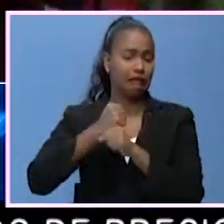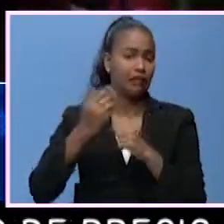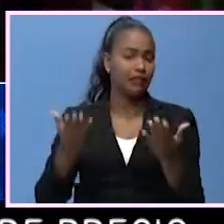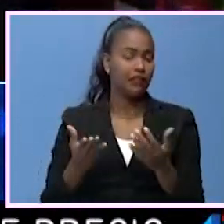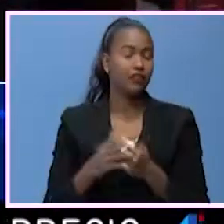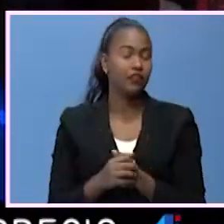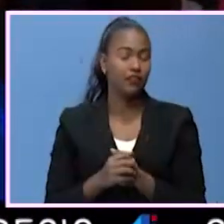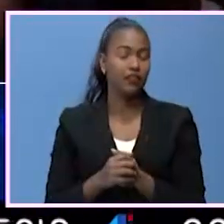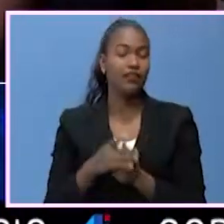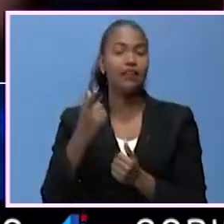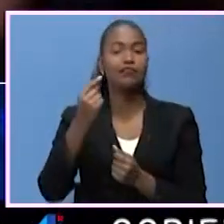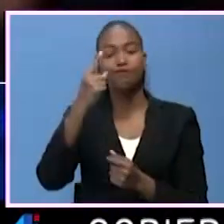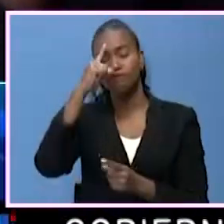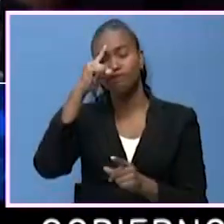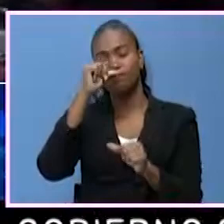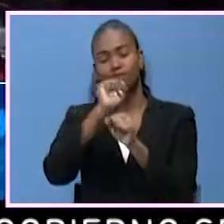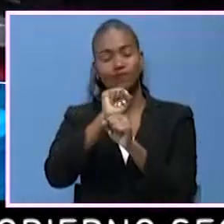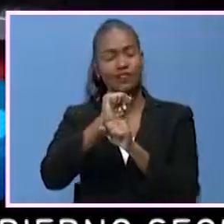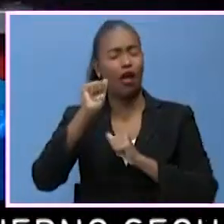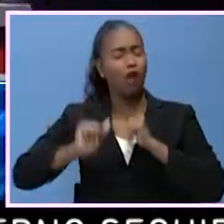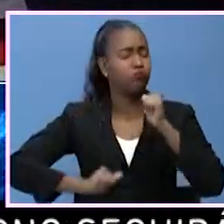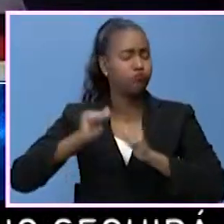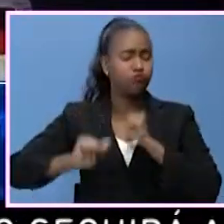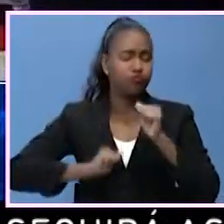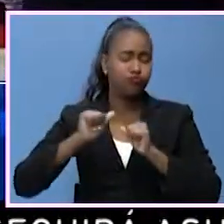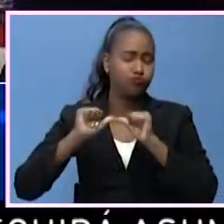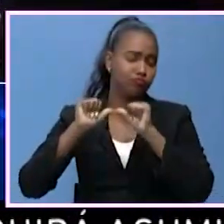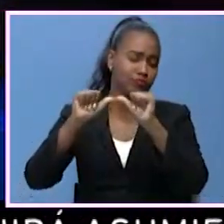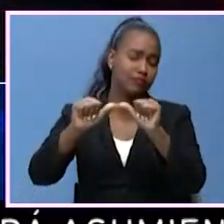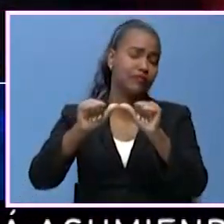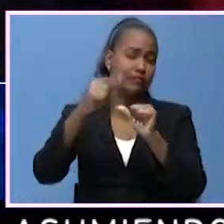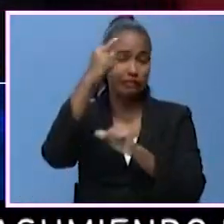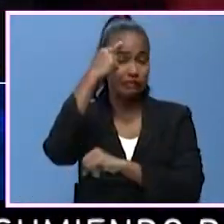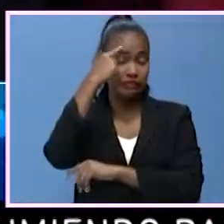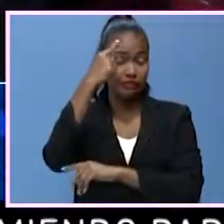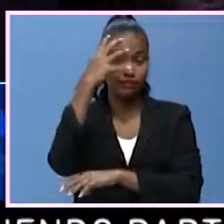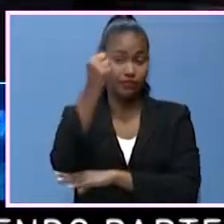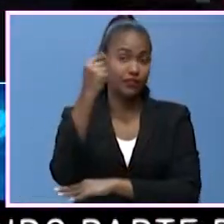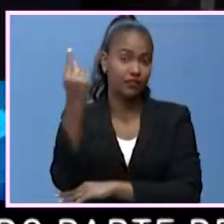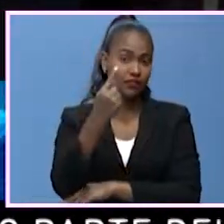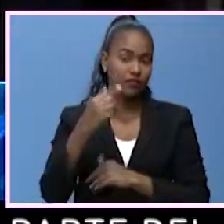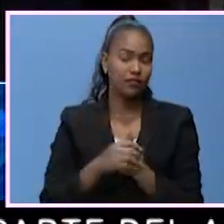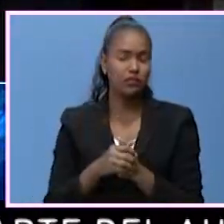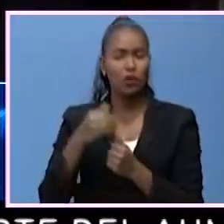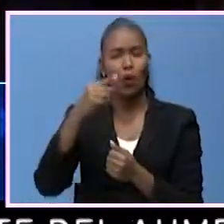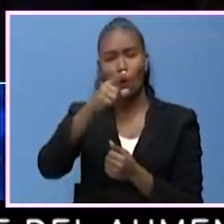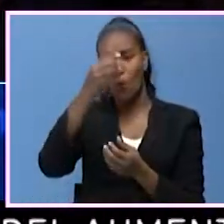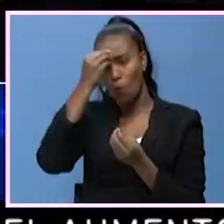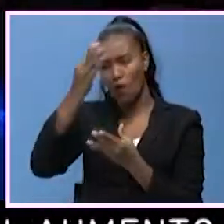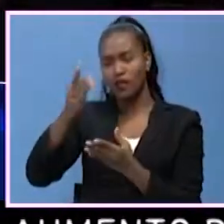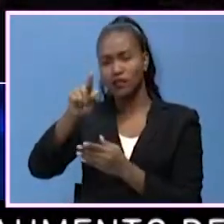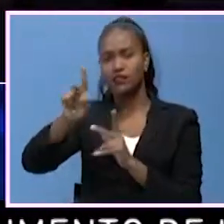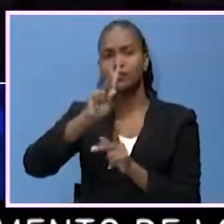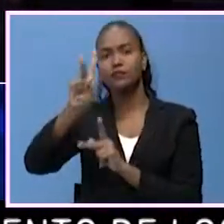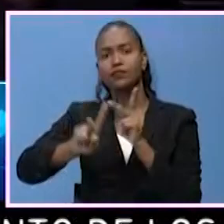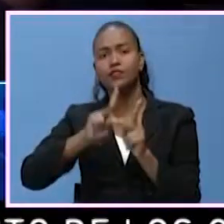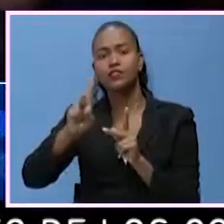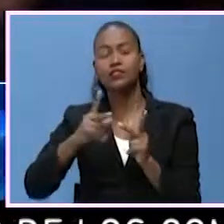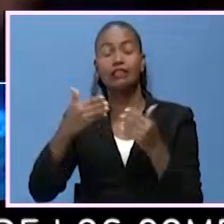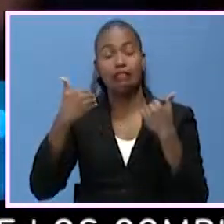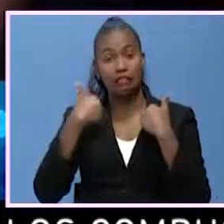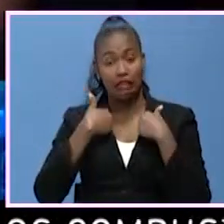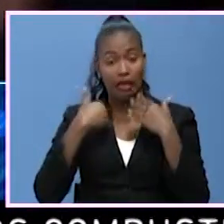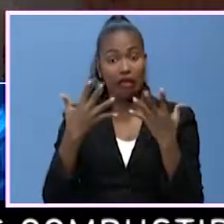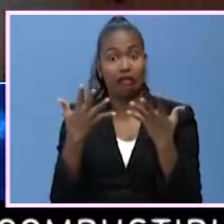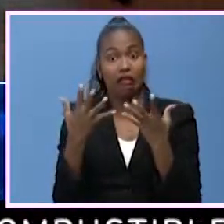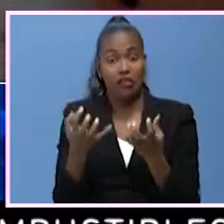El perseverar fue. Luché y luché y luché y luché y nunca dije no. ¿Qué le podemos decir, flaco, a esa gente que tiene